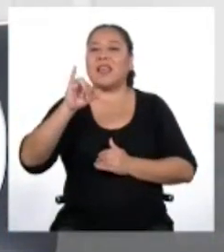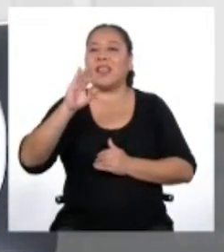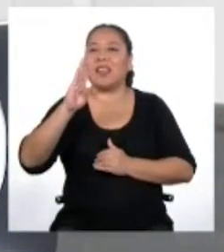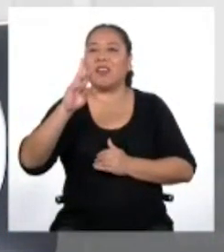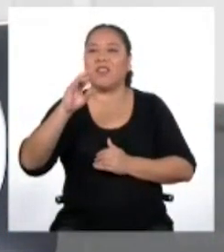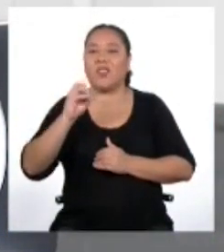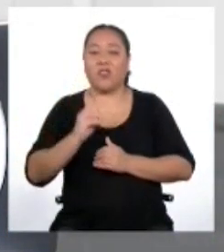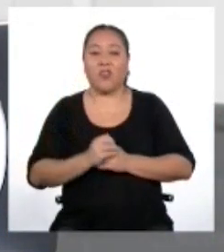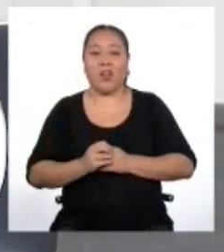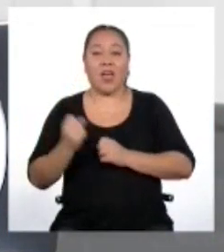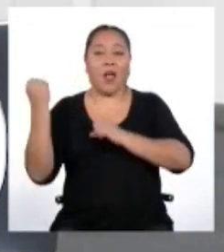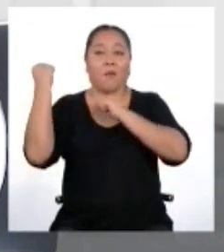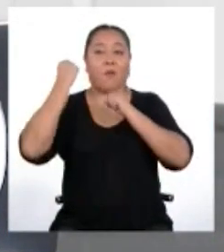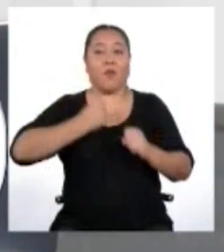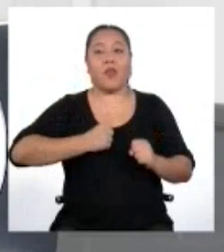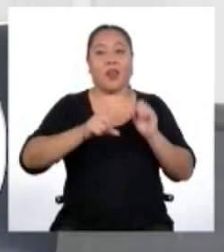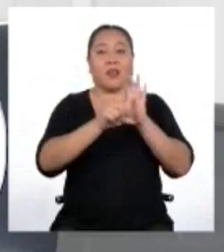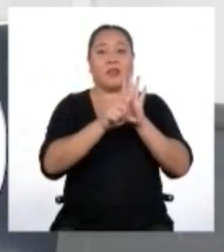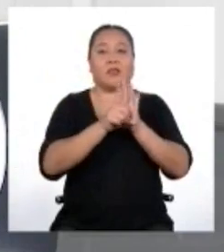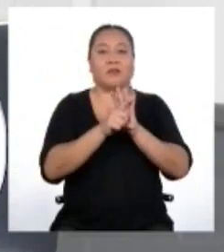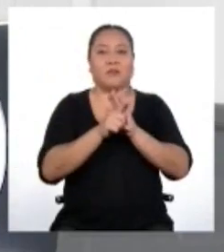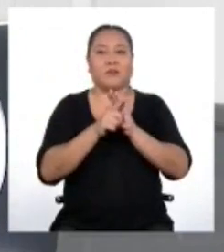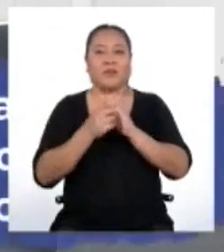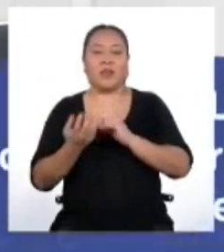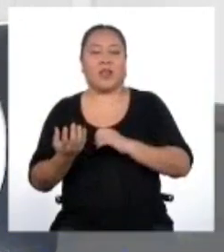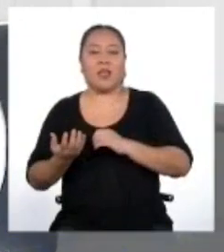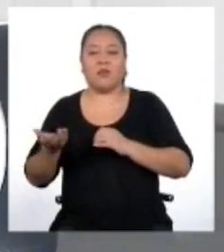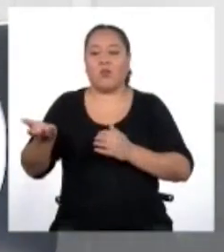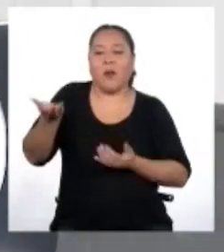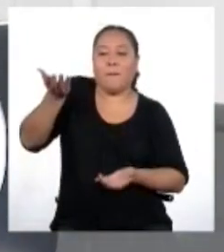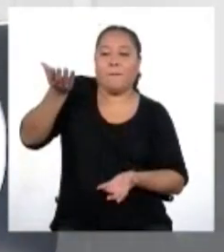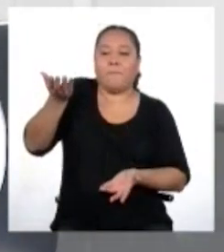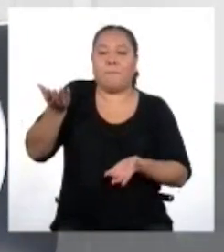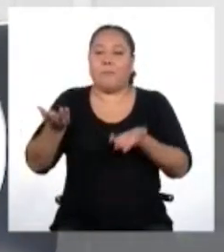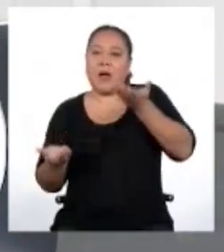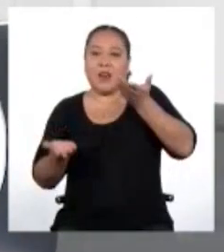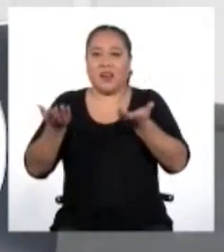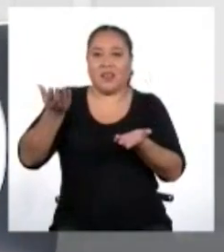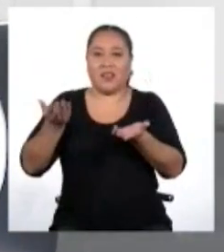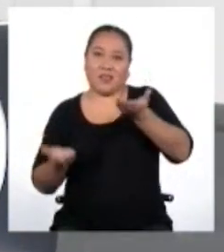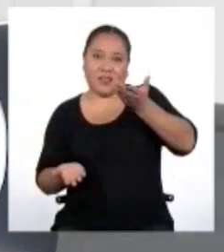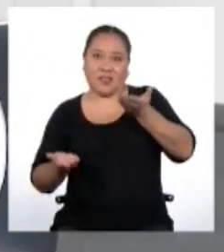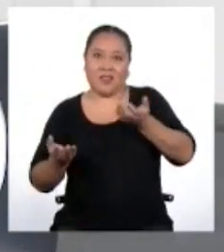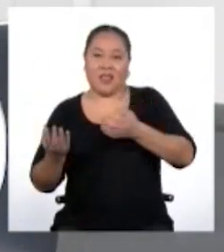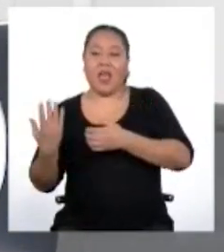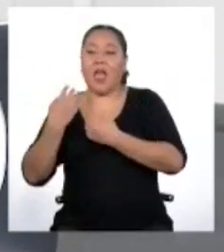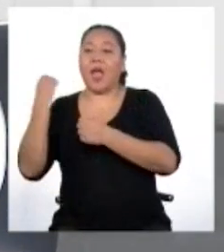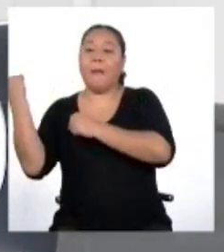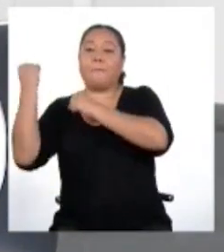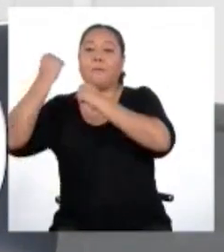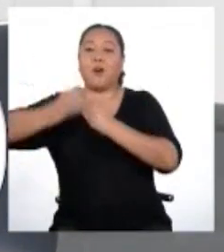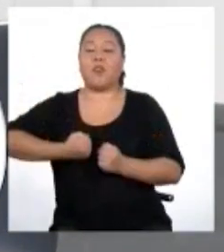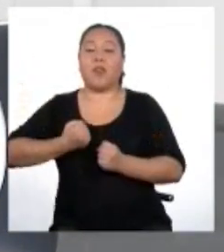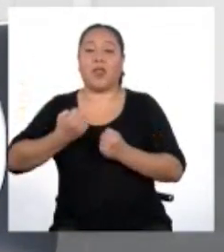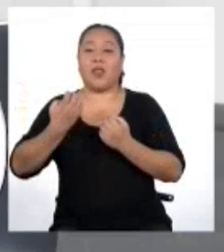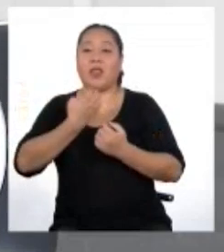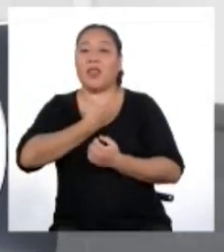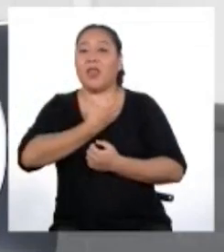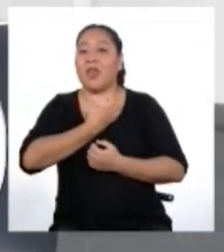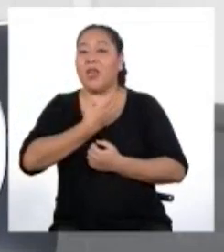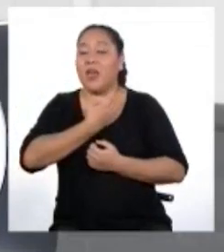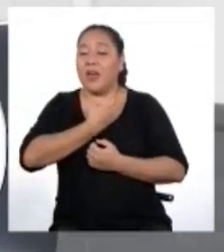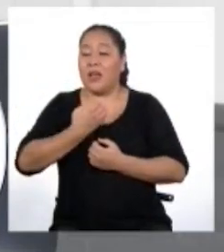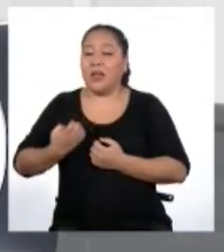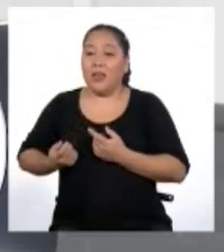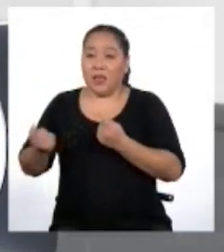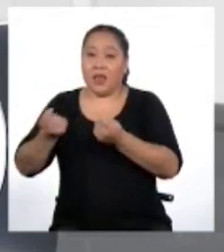poder legislativo es como si fuera el contrapeso del poder ejecutivo. Así hay un balance. Si mi mamá y mi tío no hablaran,